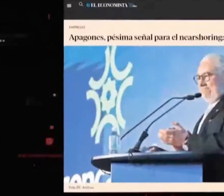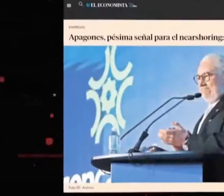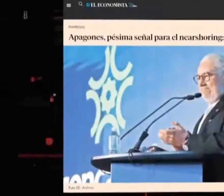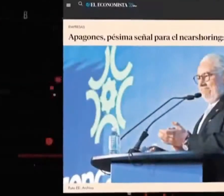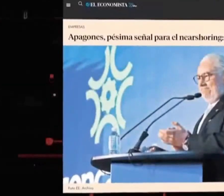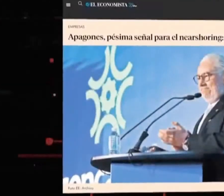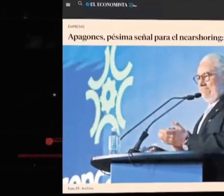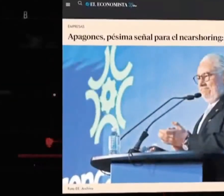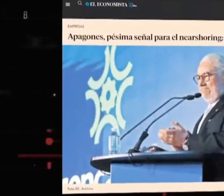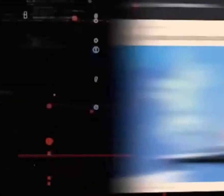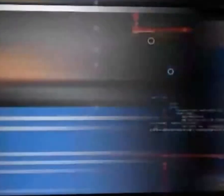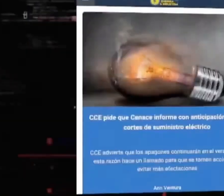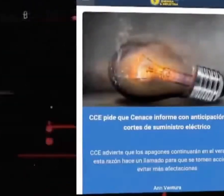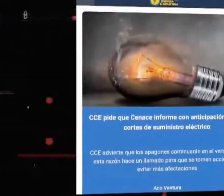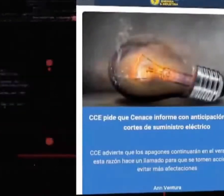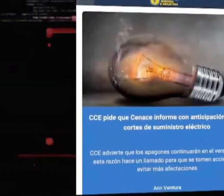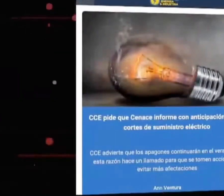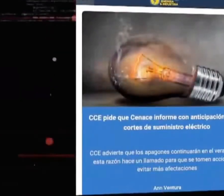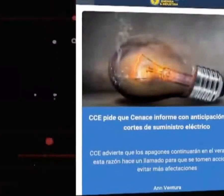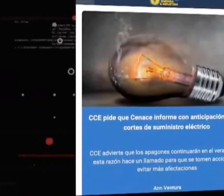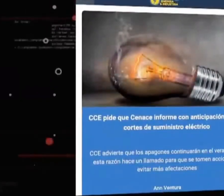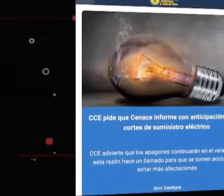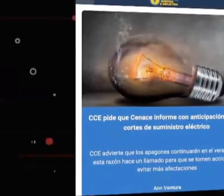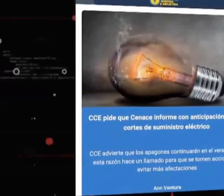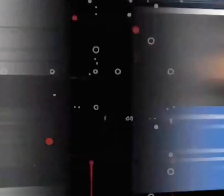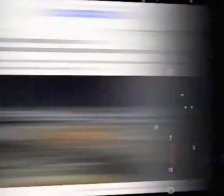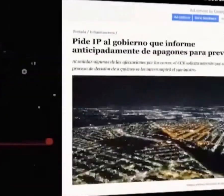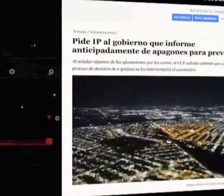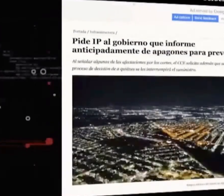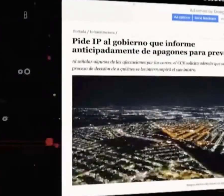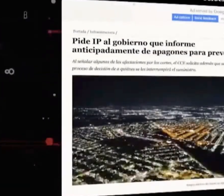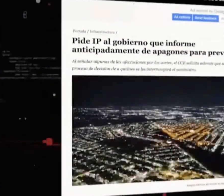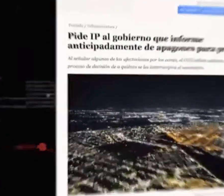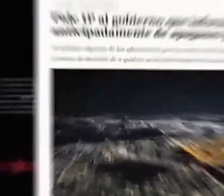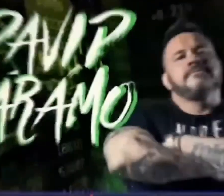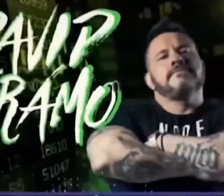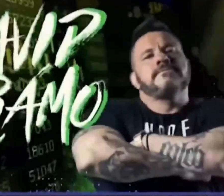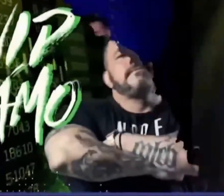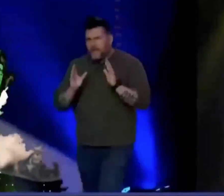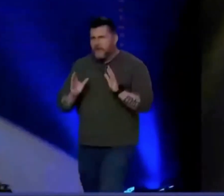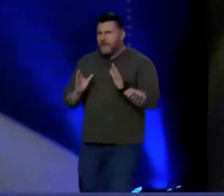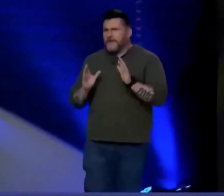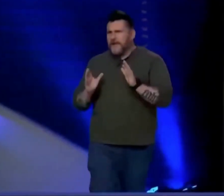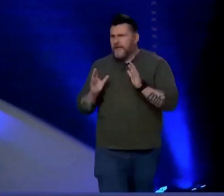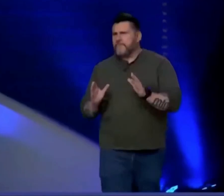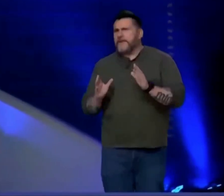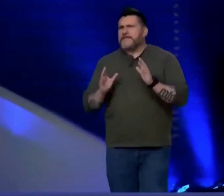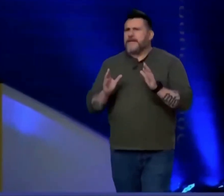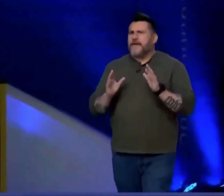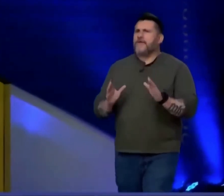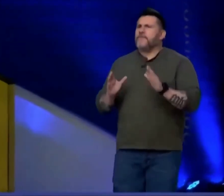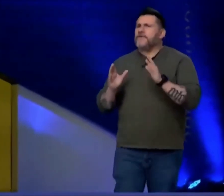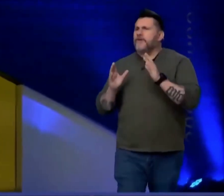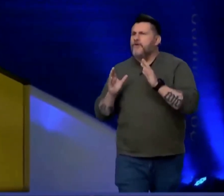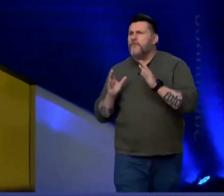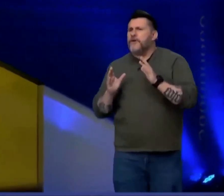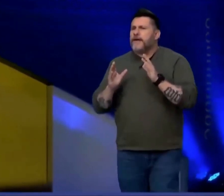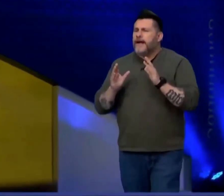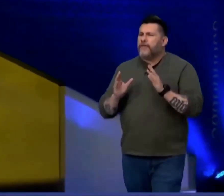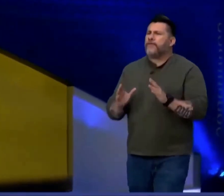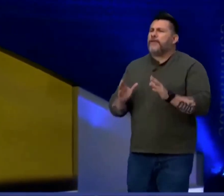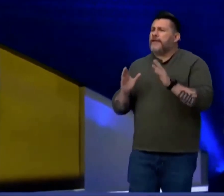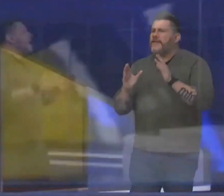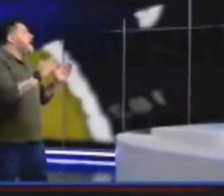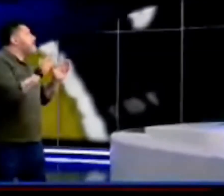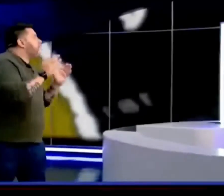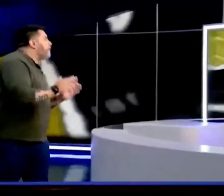2. Falso que existan continuos cortes en el suministro eléctrico en el país. El Consejo Coordinador Empresarial hoy emitió un